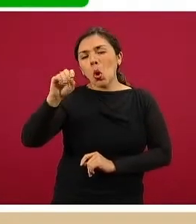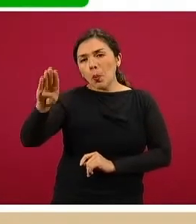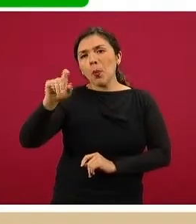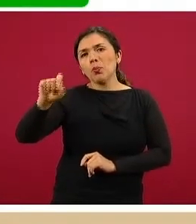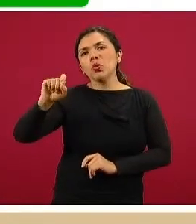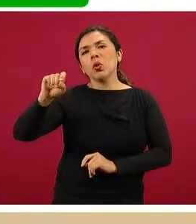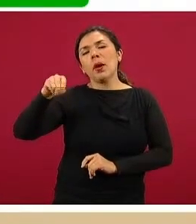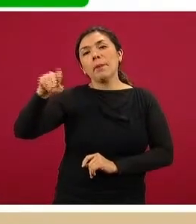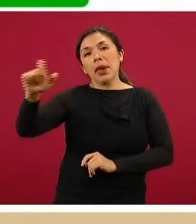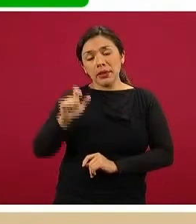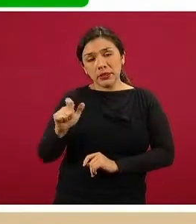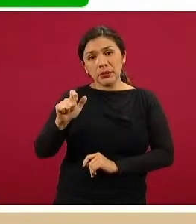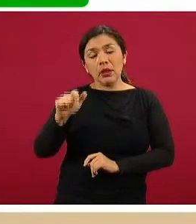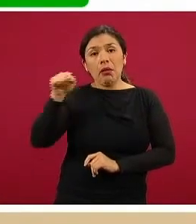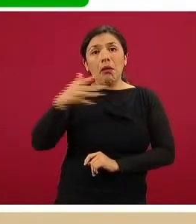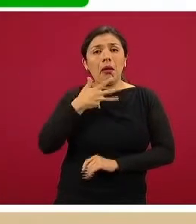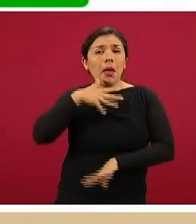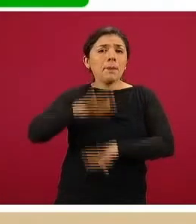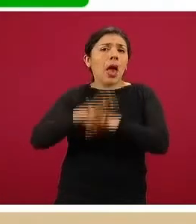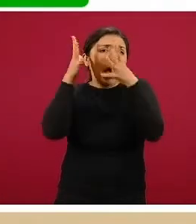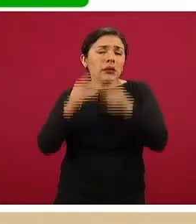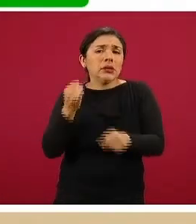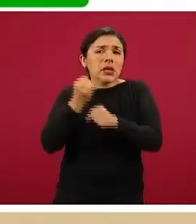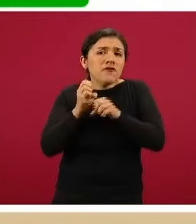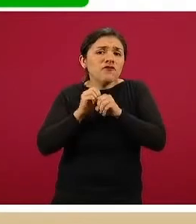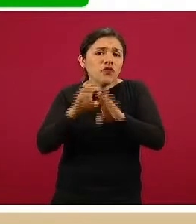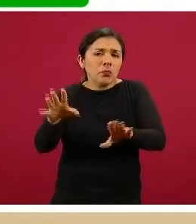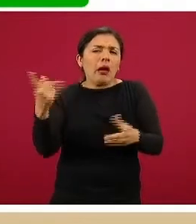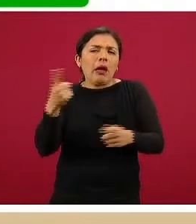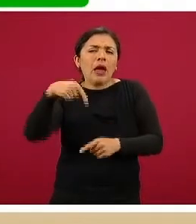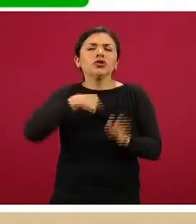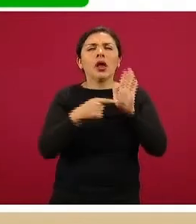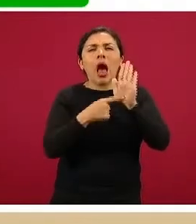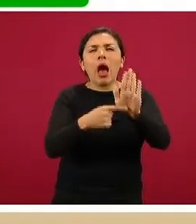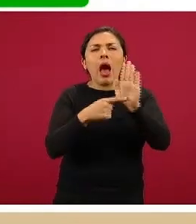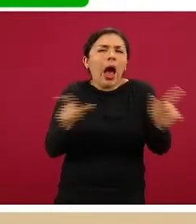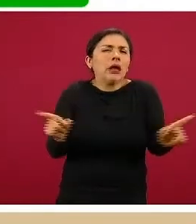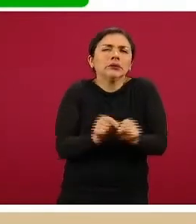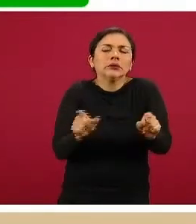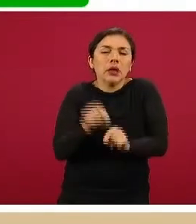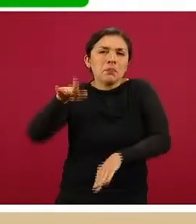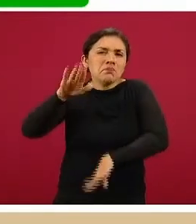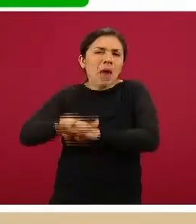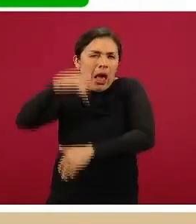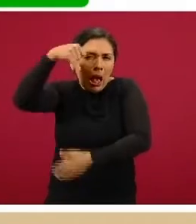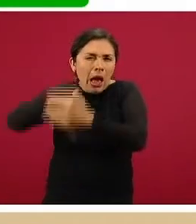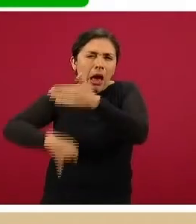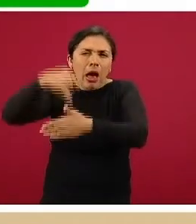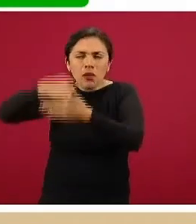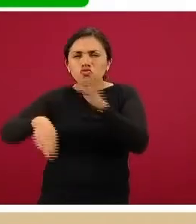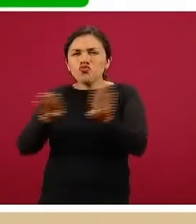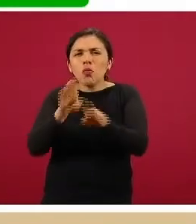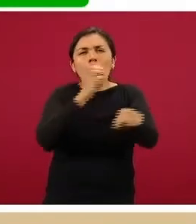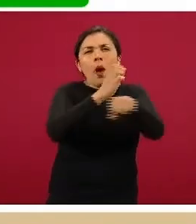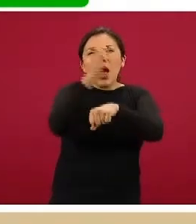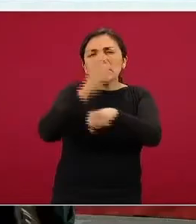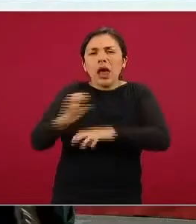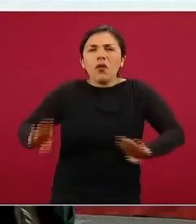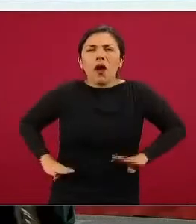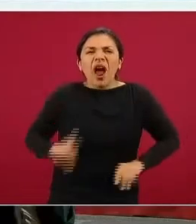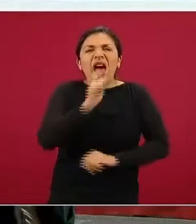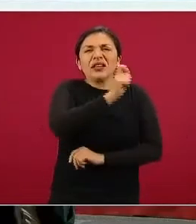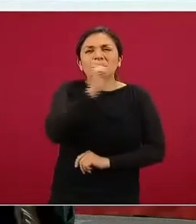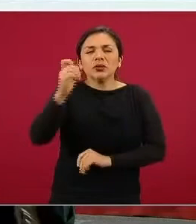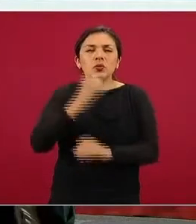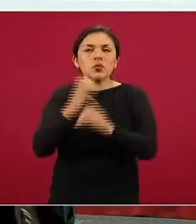coronavirus.gov.mx, en donde además hay mucha más información que la que normalmente presentamos, y información desglosada inclusive por entidad federativa, y